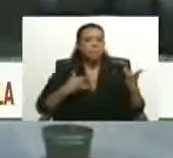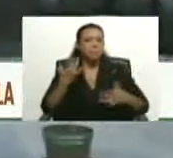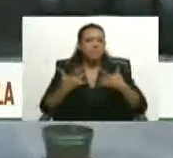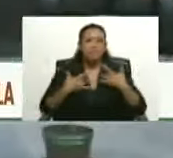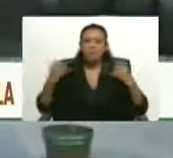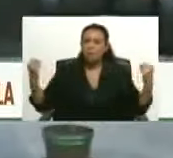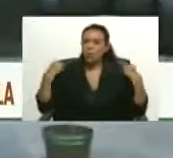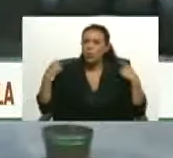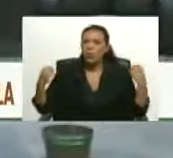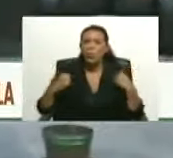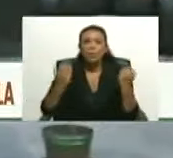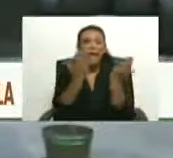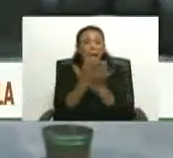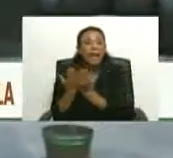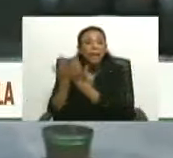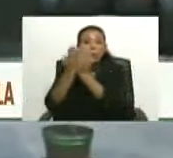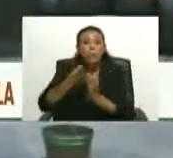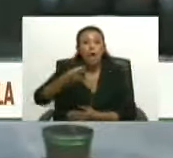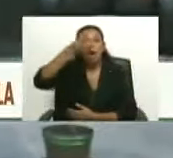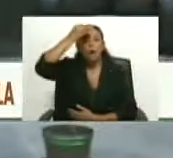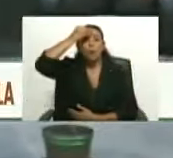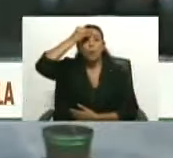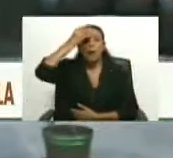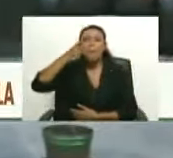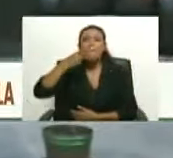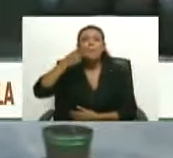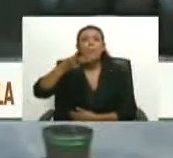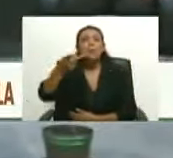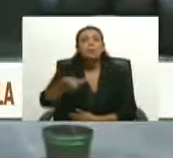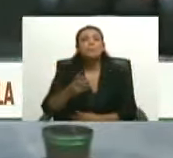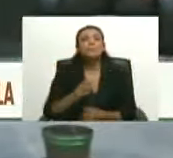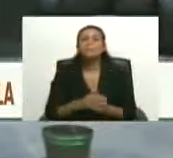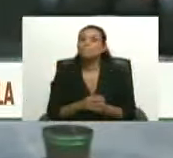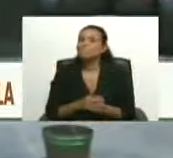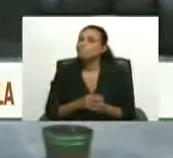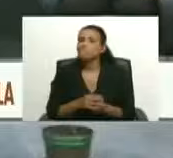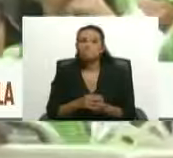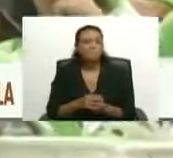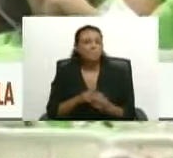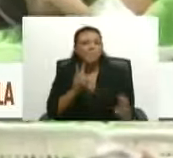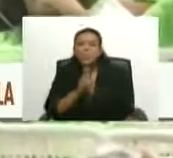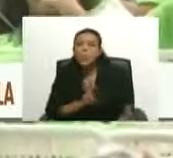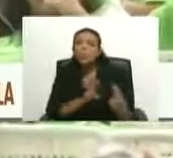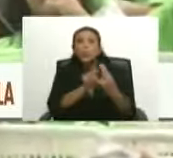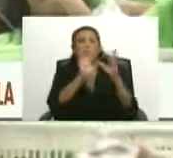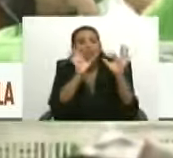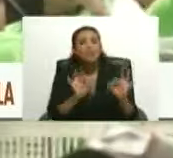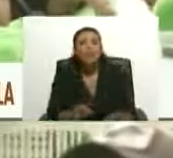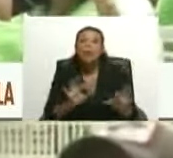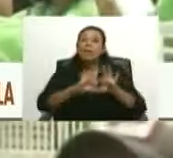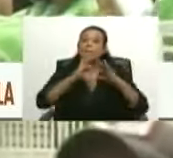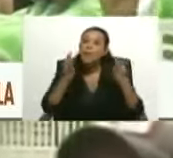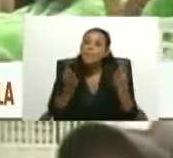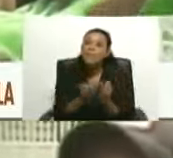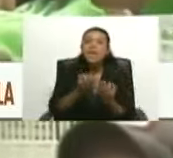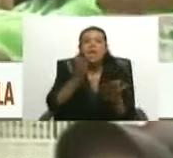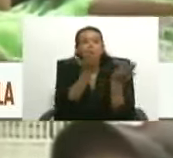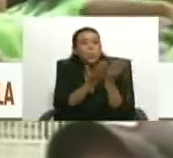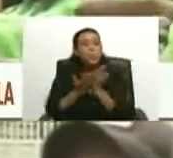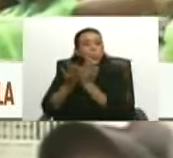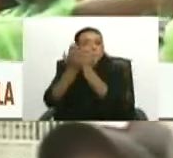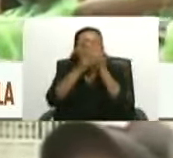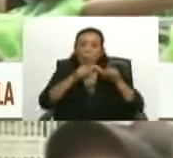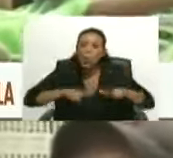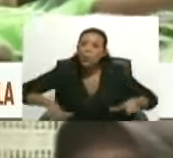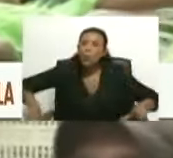física, a la actividad intelectual. La actividad política, la militancia política es el encuentro de la familia, del estudio, del